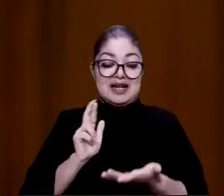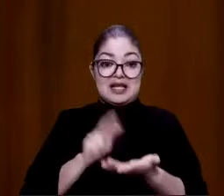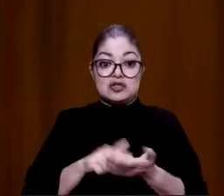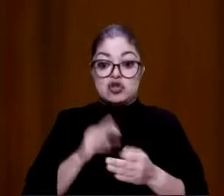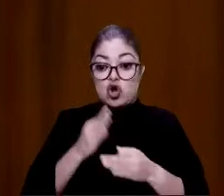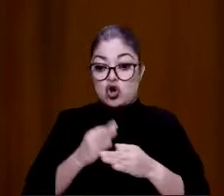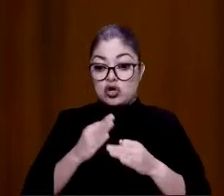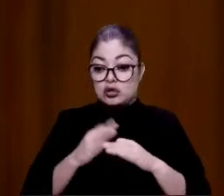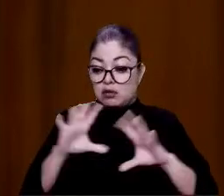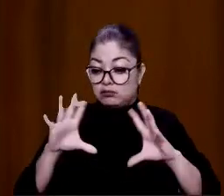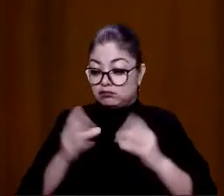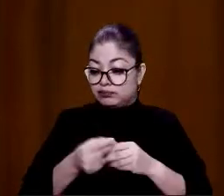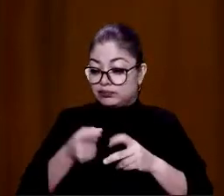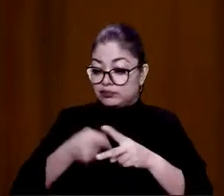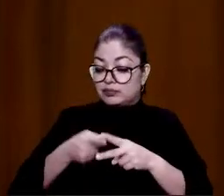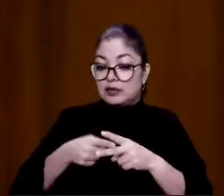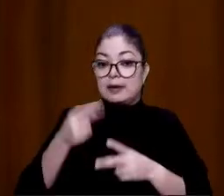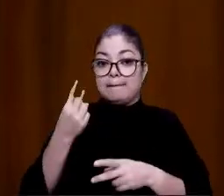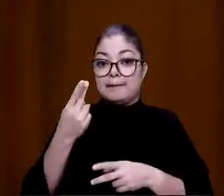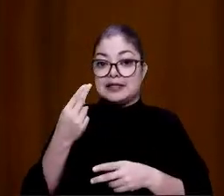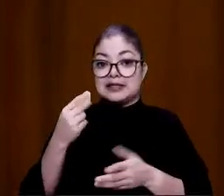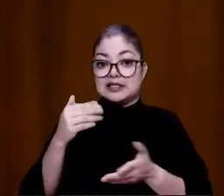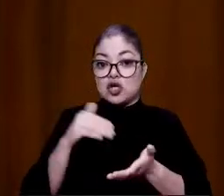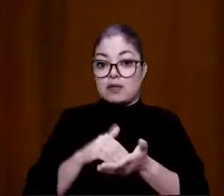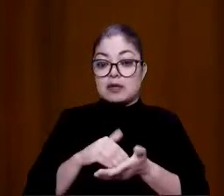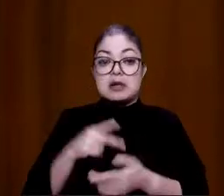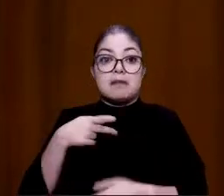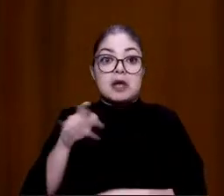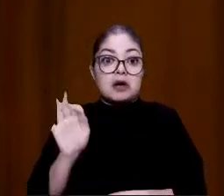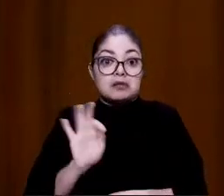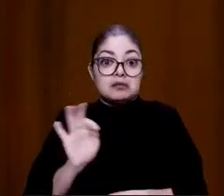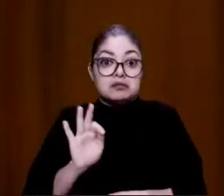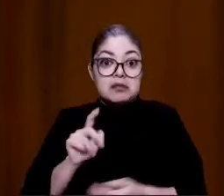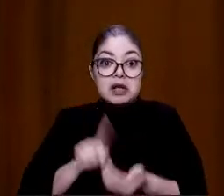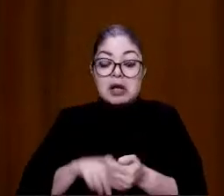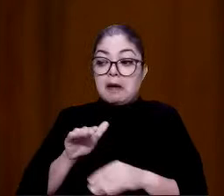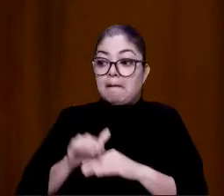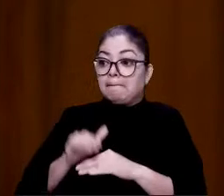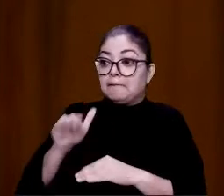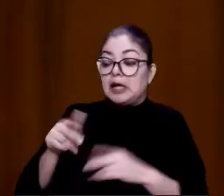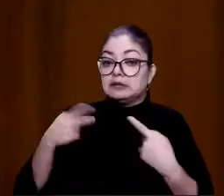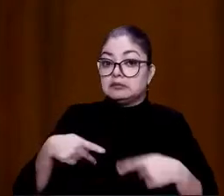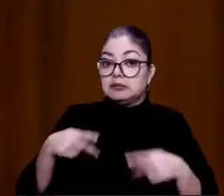tenemos contabilizados 25,000, pero pueden ser más prestadores de servicio.